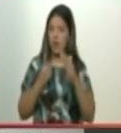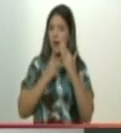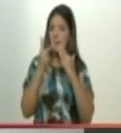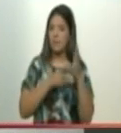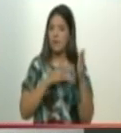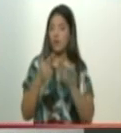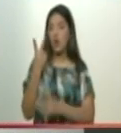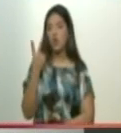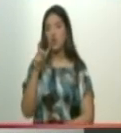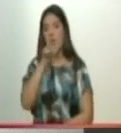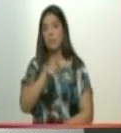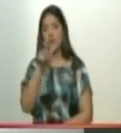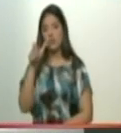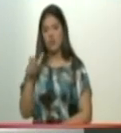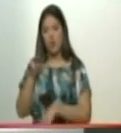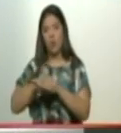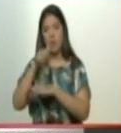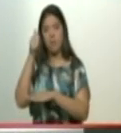los 2 autores